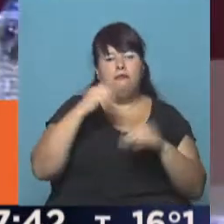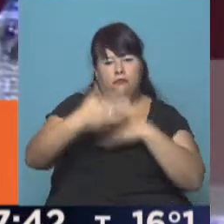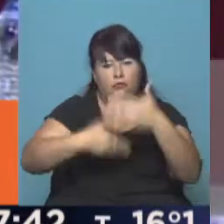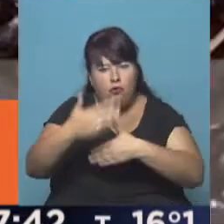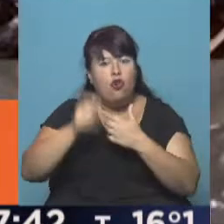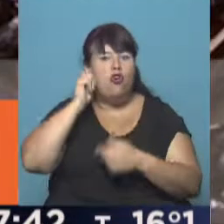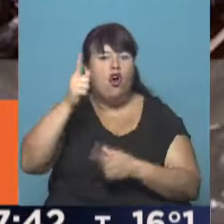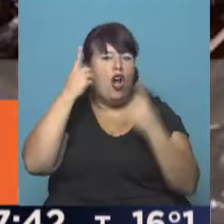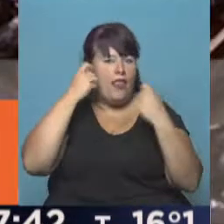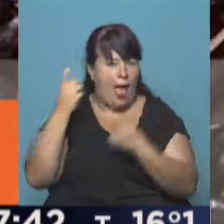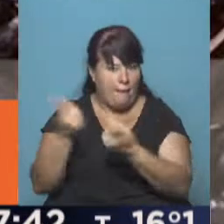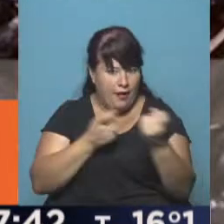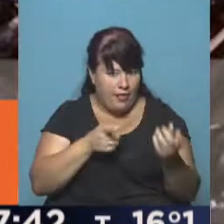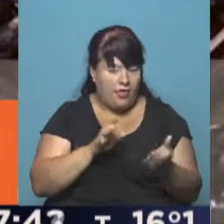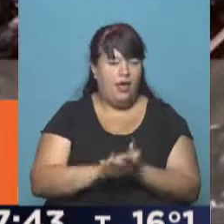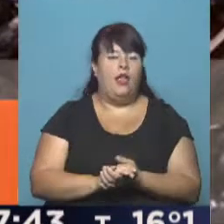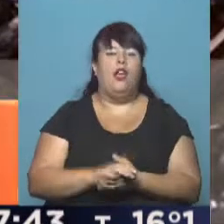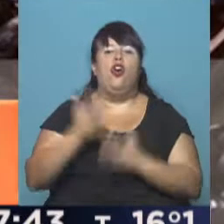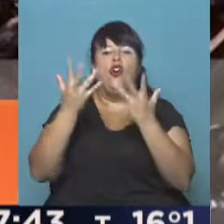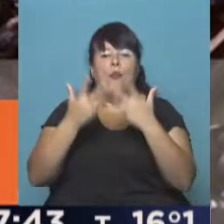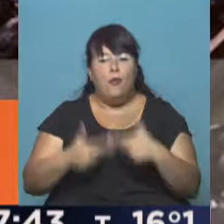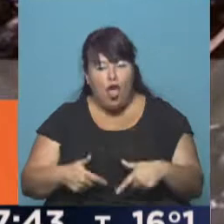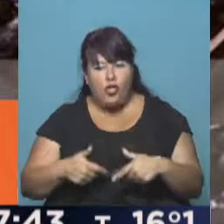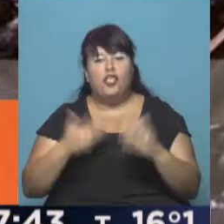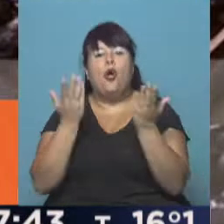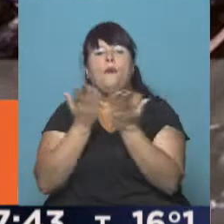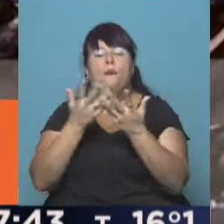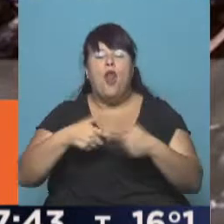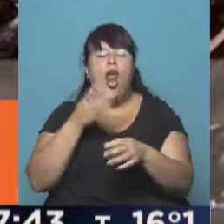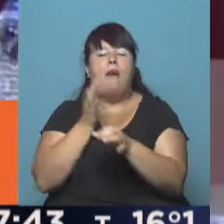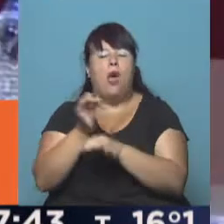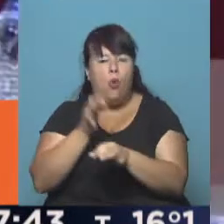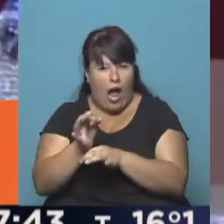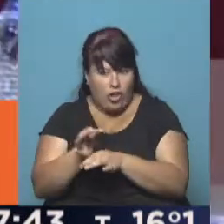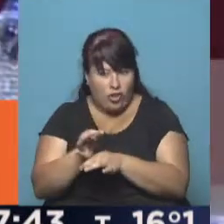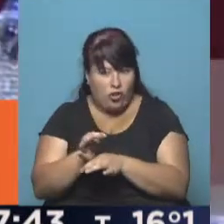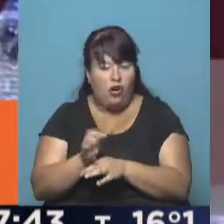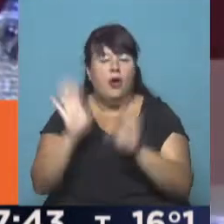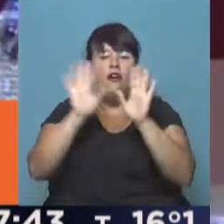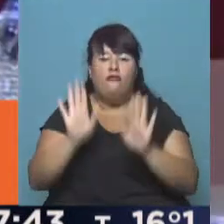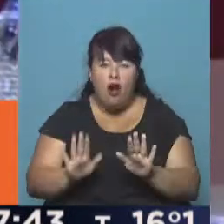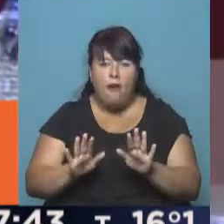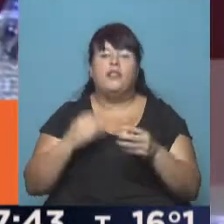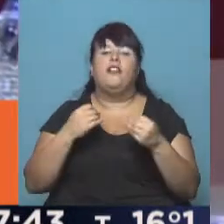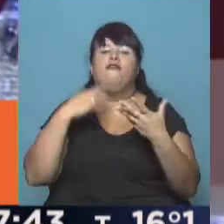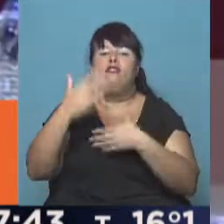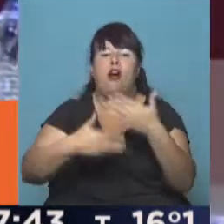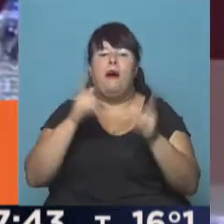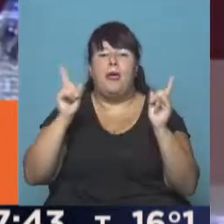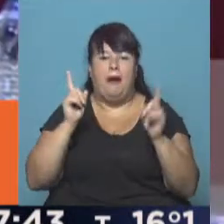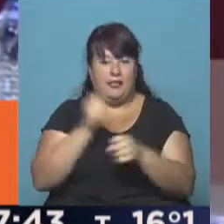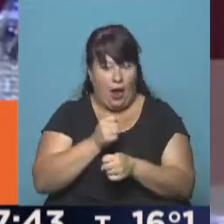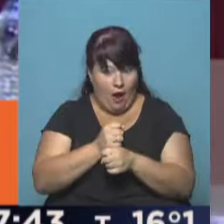y logros de aprendizaje, los proyectos y programas educativos, la formación y las prácticas de